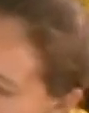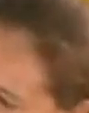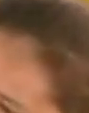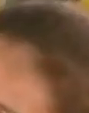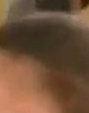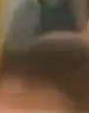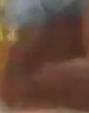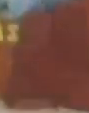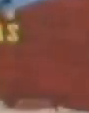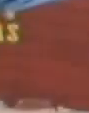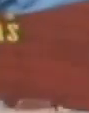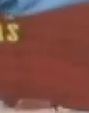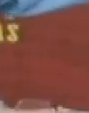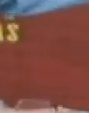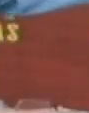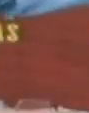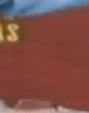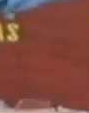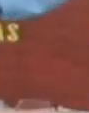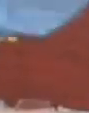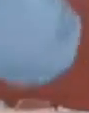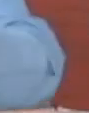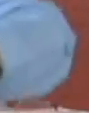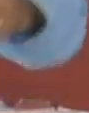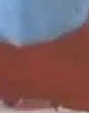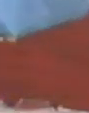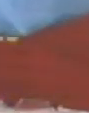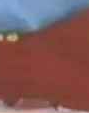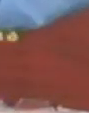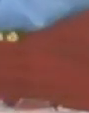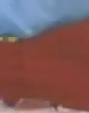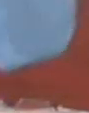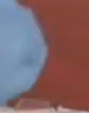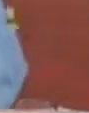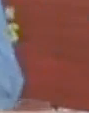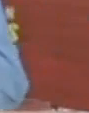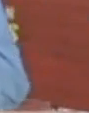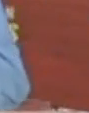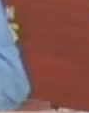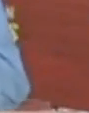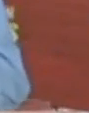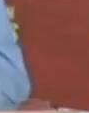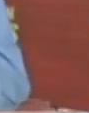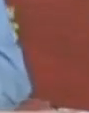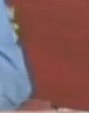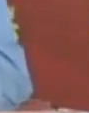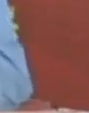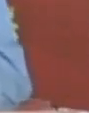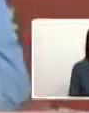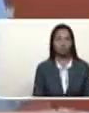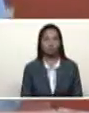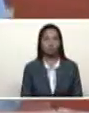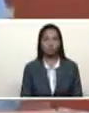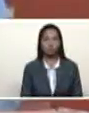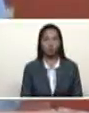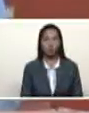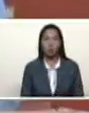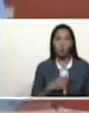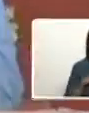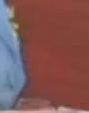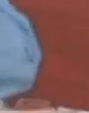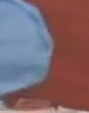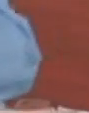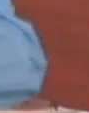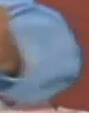Hay que aligerar la carga. Aligera tu carga, basura, Jaime Bailey.